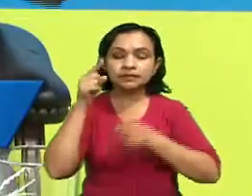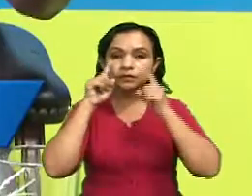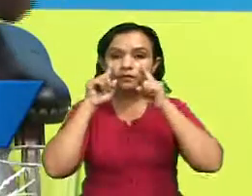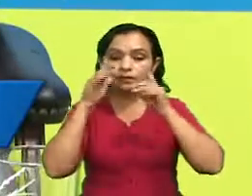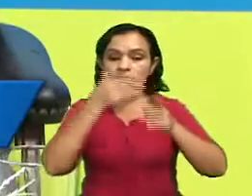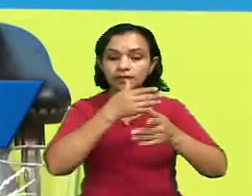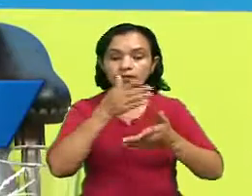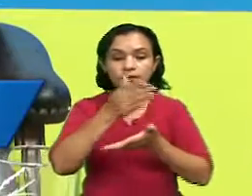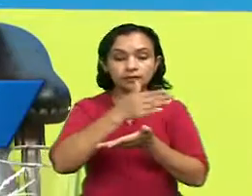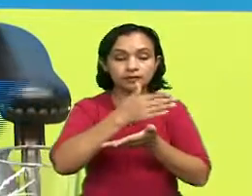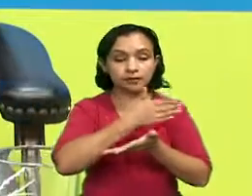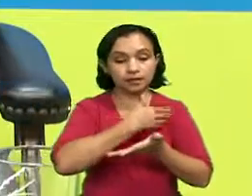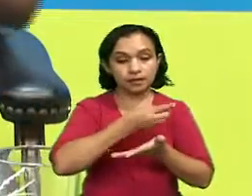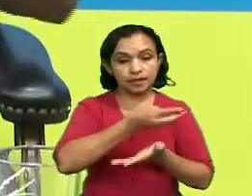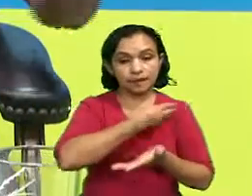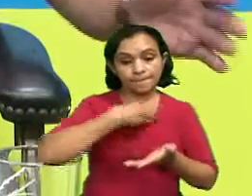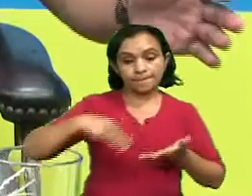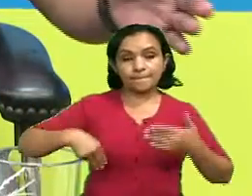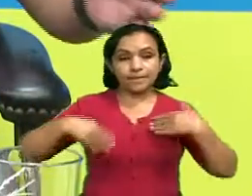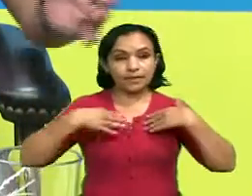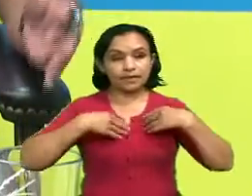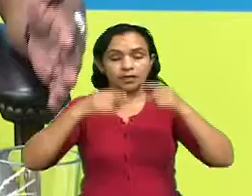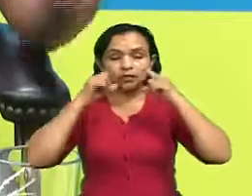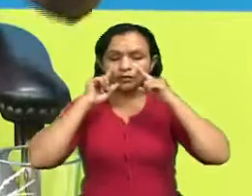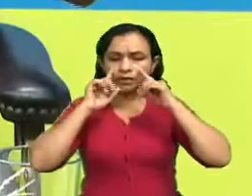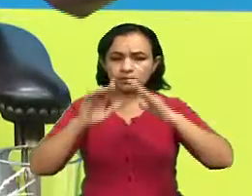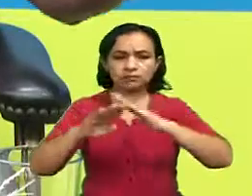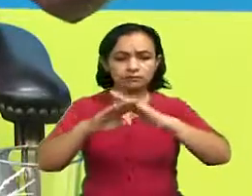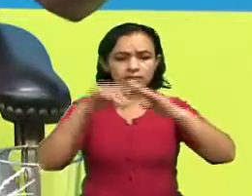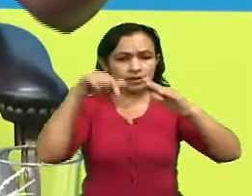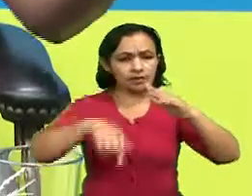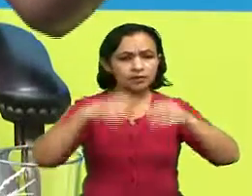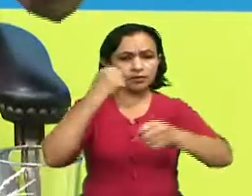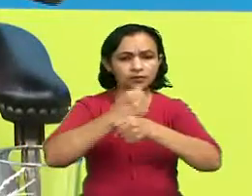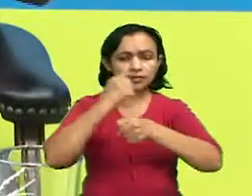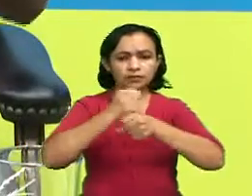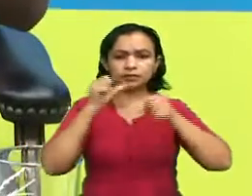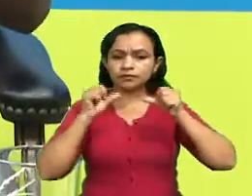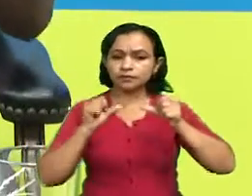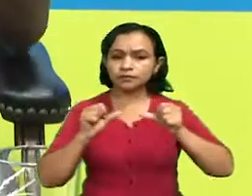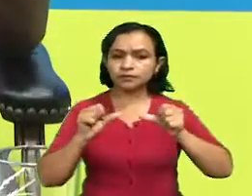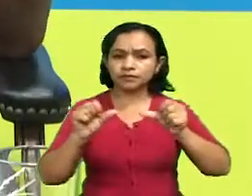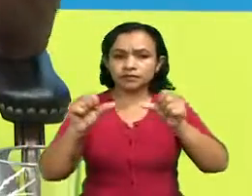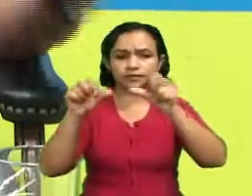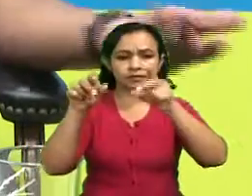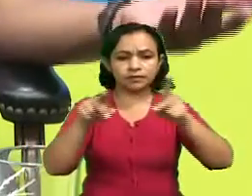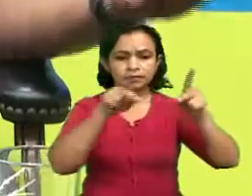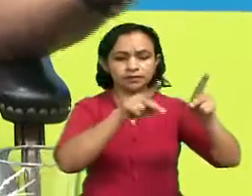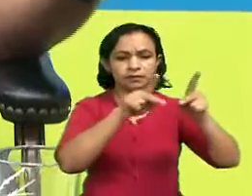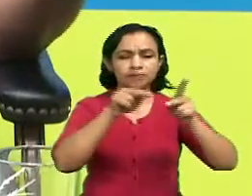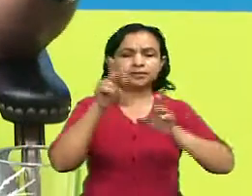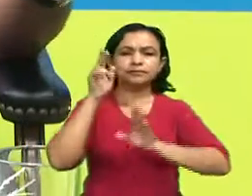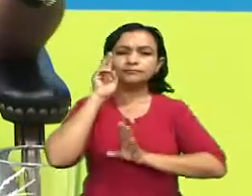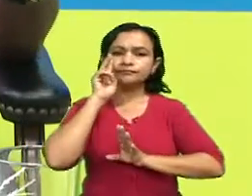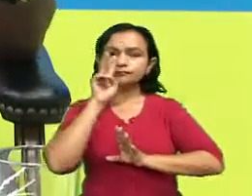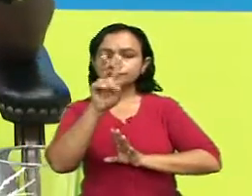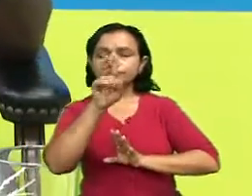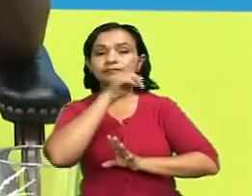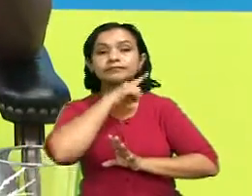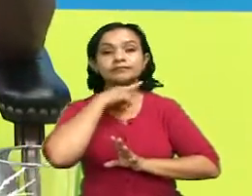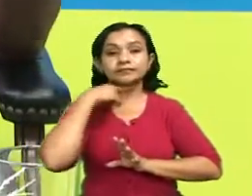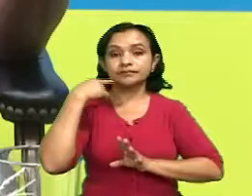prevención, sino que es un trabajo permanente. Y las personas obviamente son las fieles testigos de este trabajo